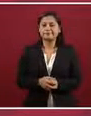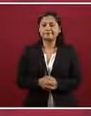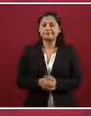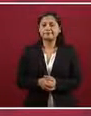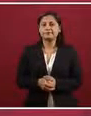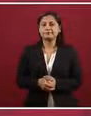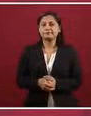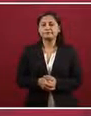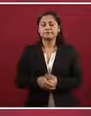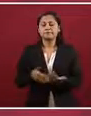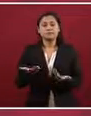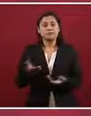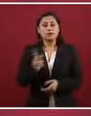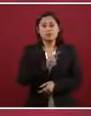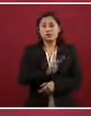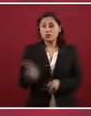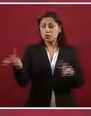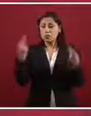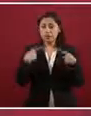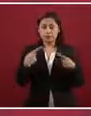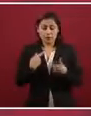Todos tenemos que ayudar,